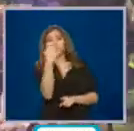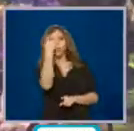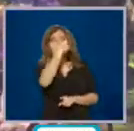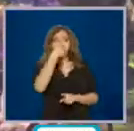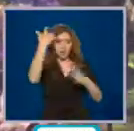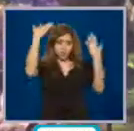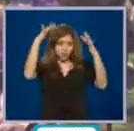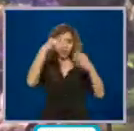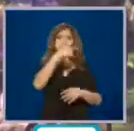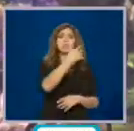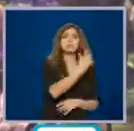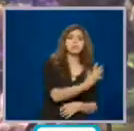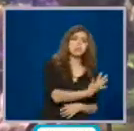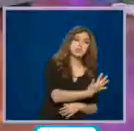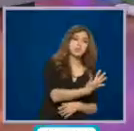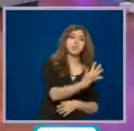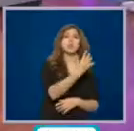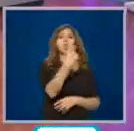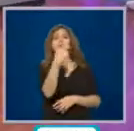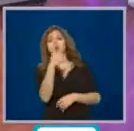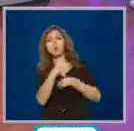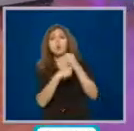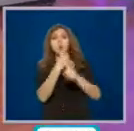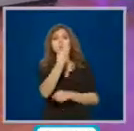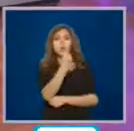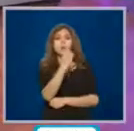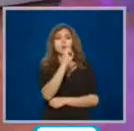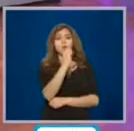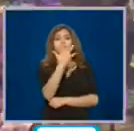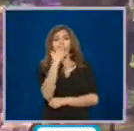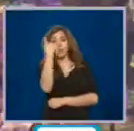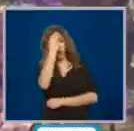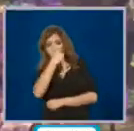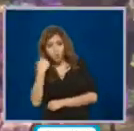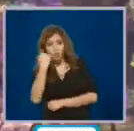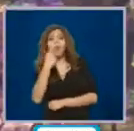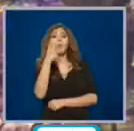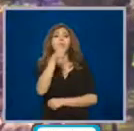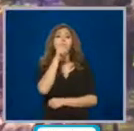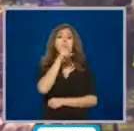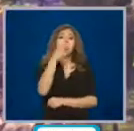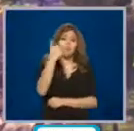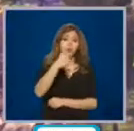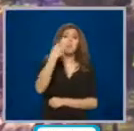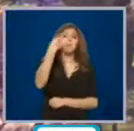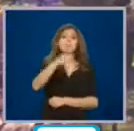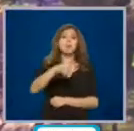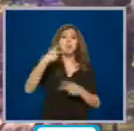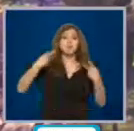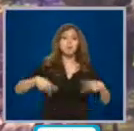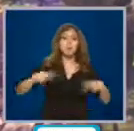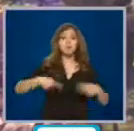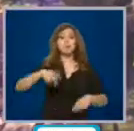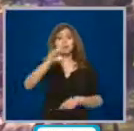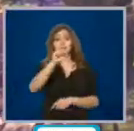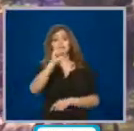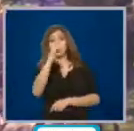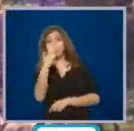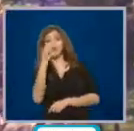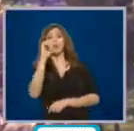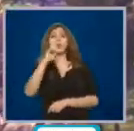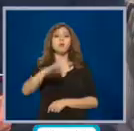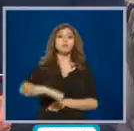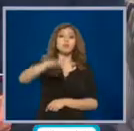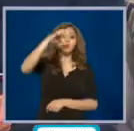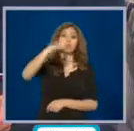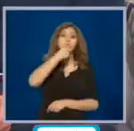5 a 12 años entre 9 y 11 horas. Hasta Y- 12 sería muy sí, bueno. claro. Y una persona de 65 o mayor, se supone que 6 horas